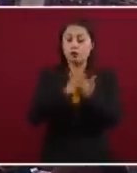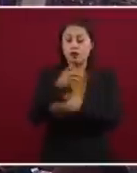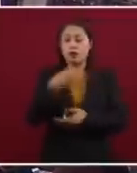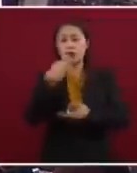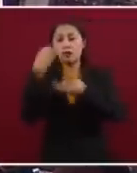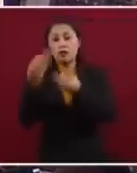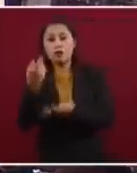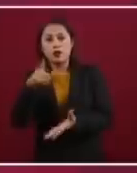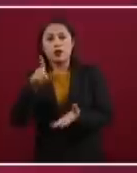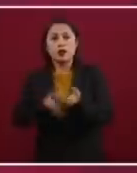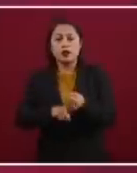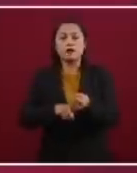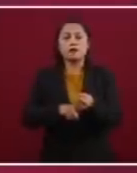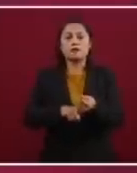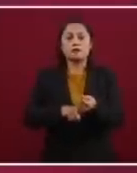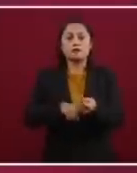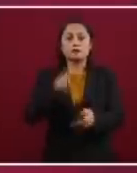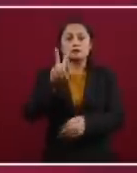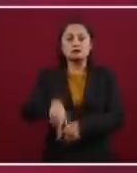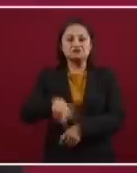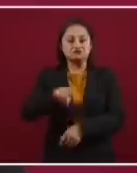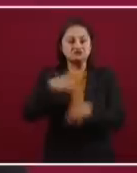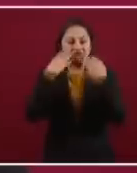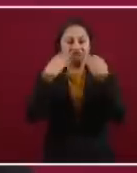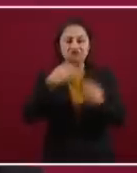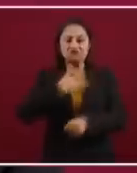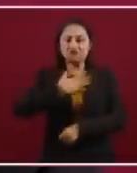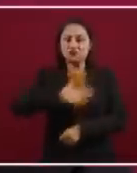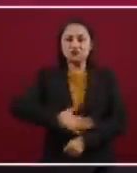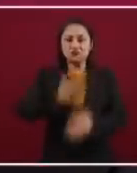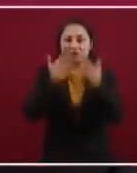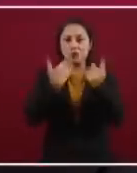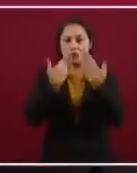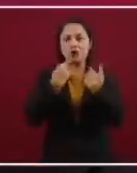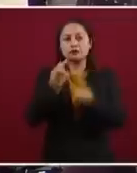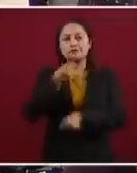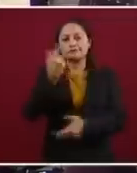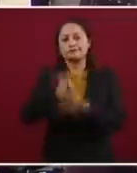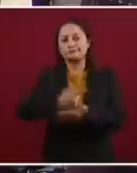expresión de la injusticia social en forma por demás dramática